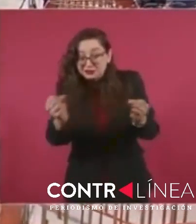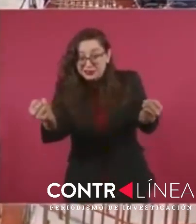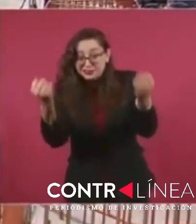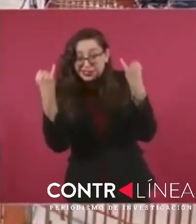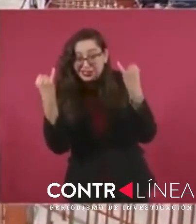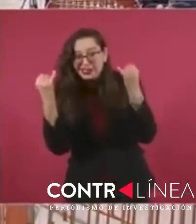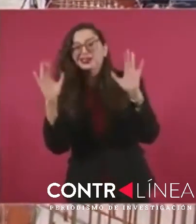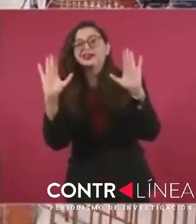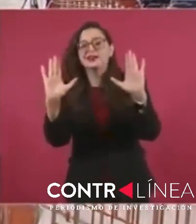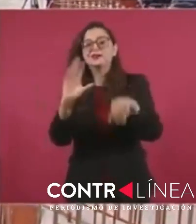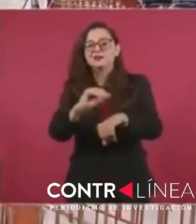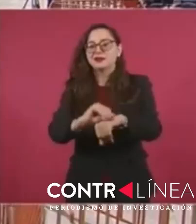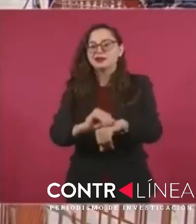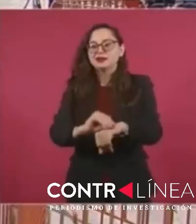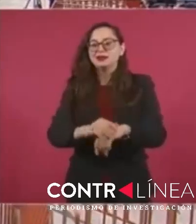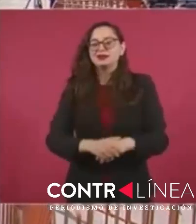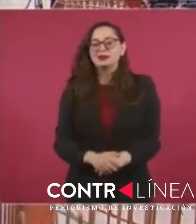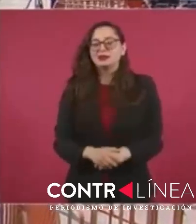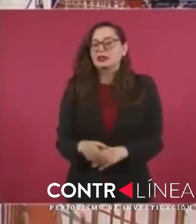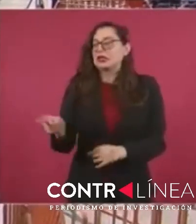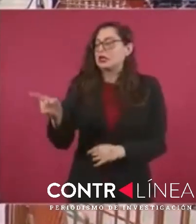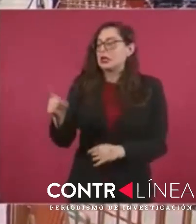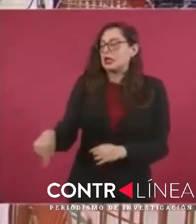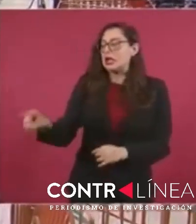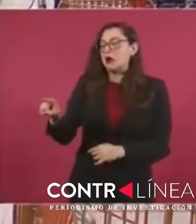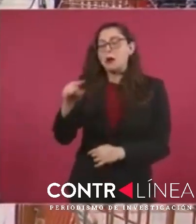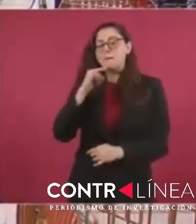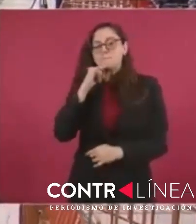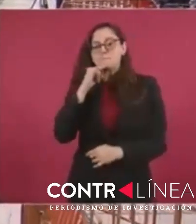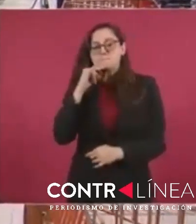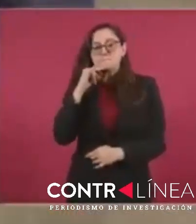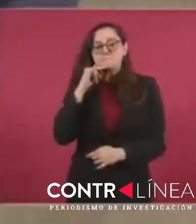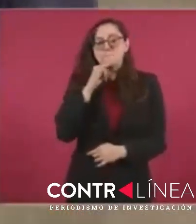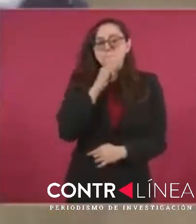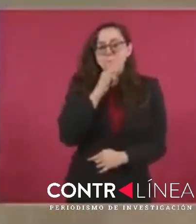De manera hipócrita, cuando la campaña